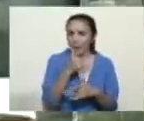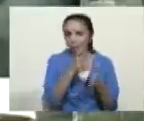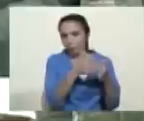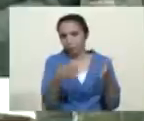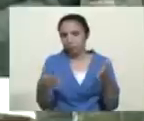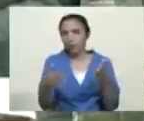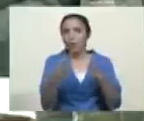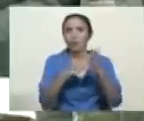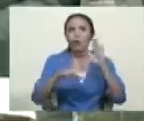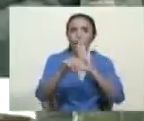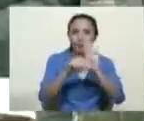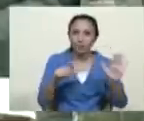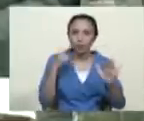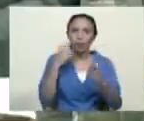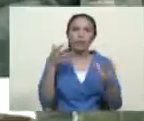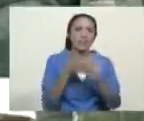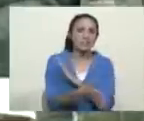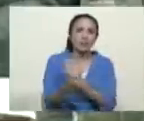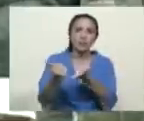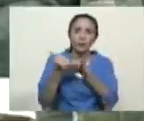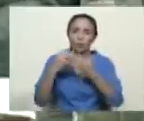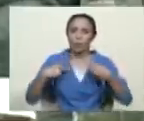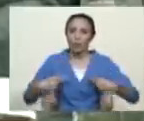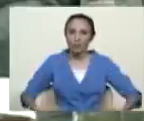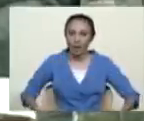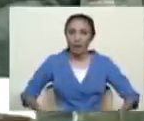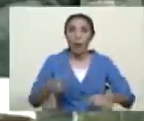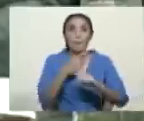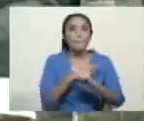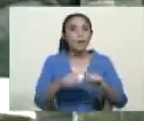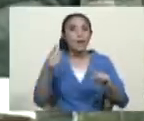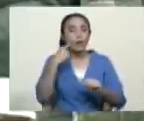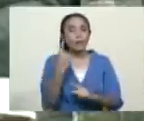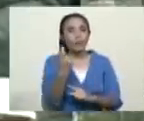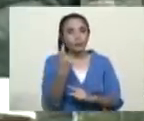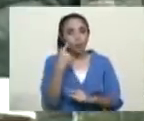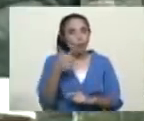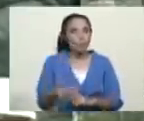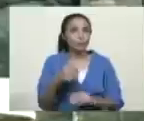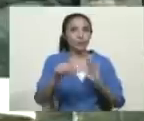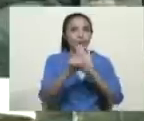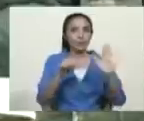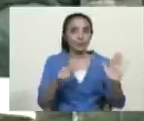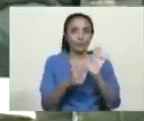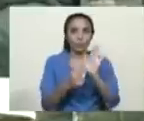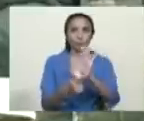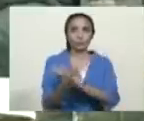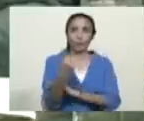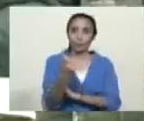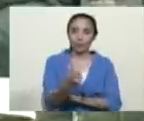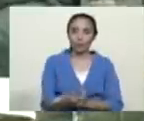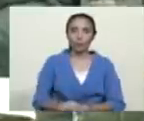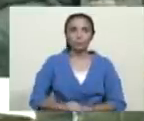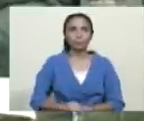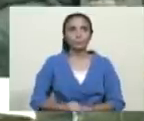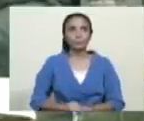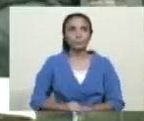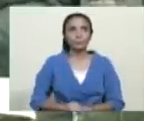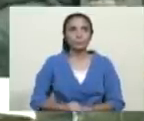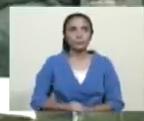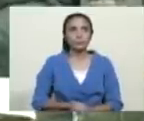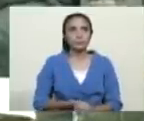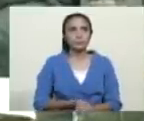los principios de la asistencia humanitaria, pero omitió uno muy importante, el